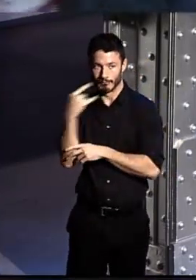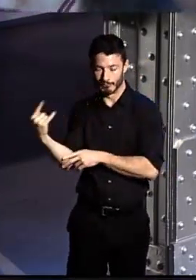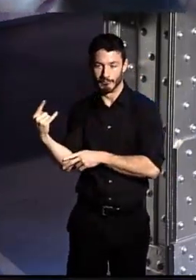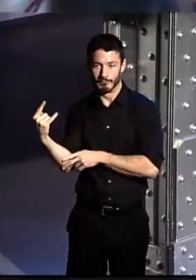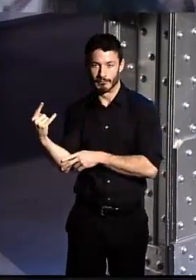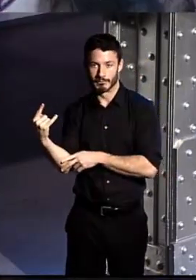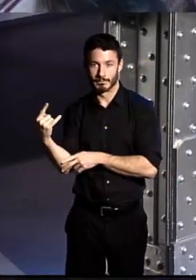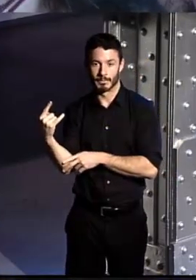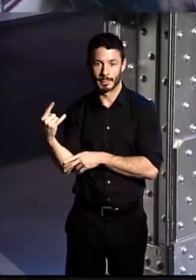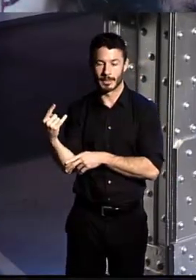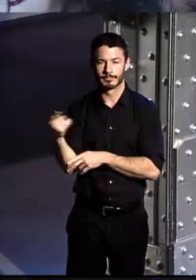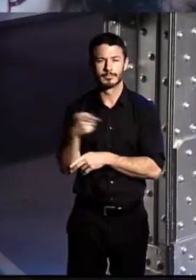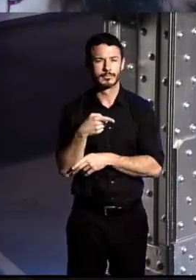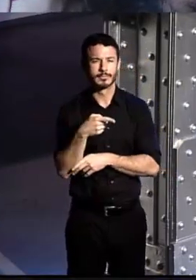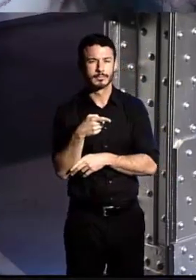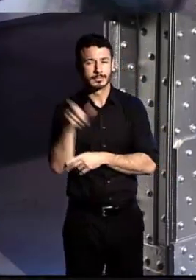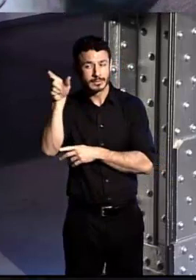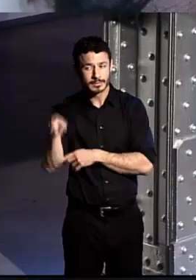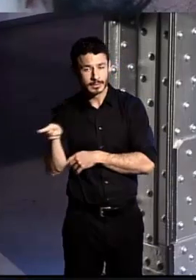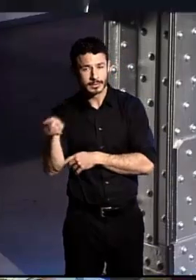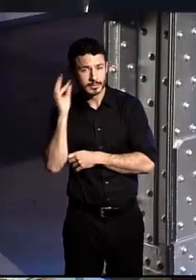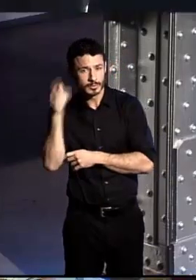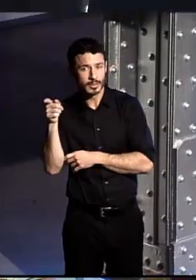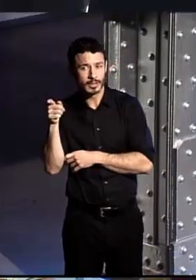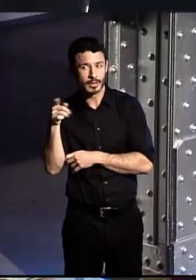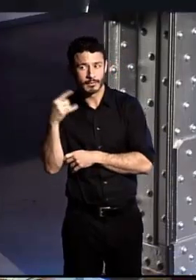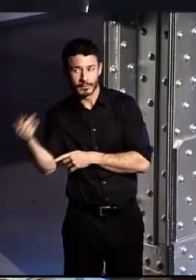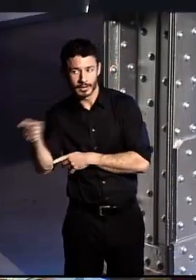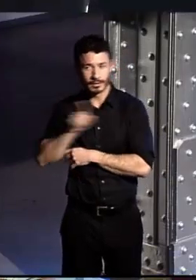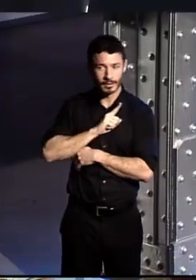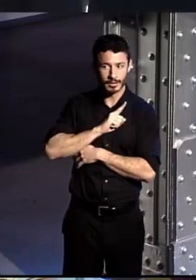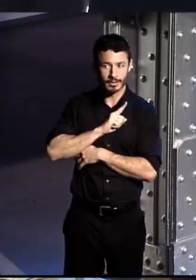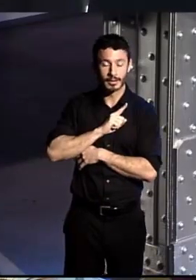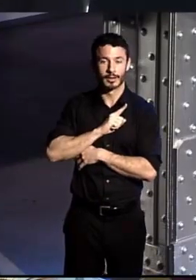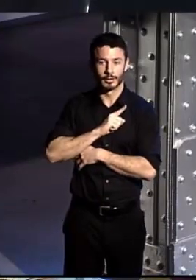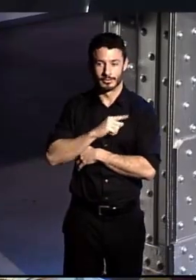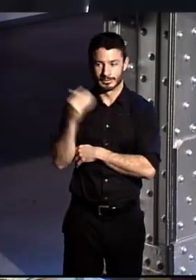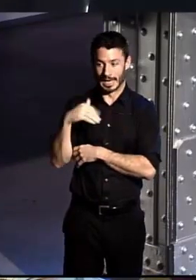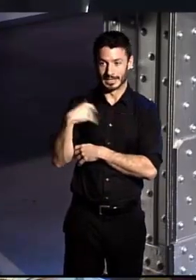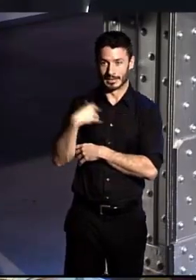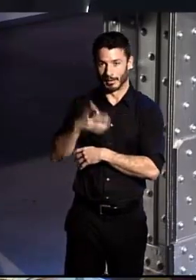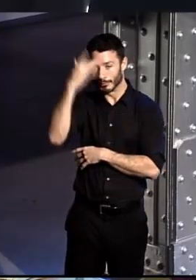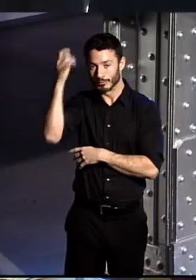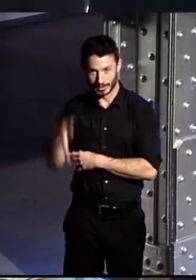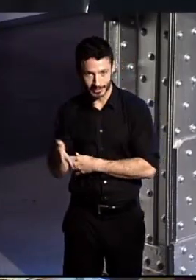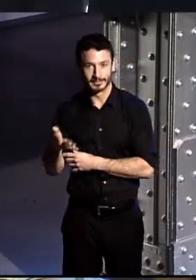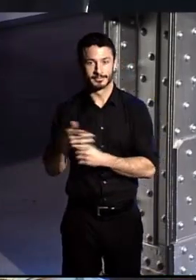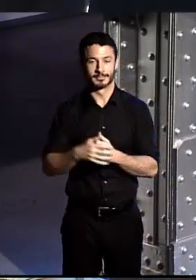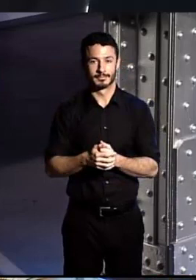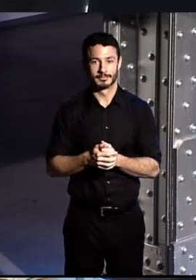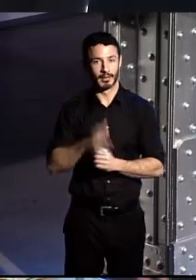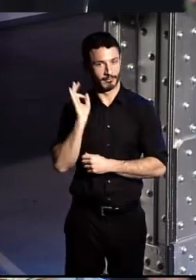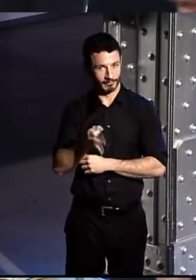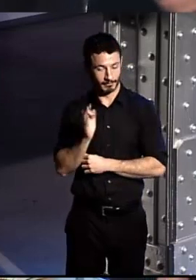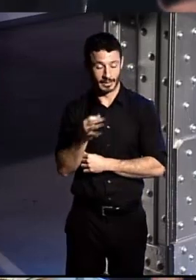y poco después... A ver si va a ser la que mostró reciprocidad y dijo ahora ya. Efectivamente. Una que pongo fuera de la lista. Efectivamente, y eso